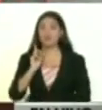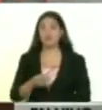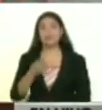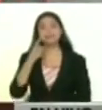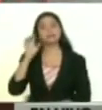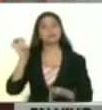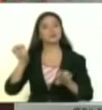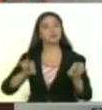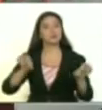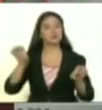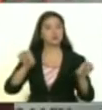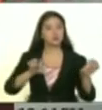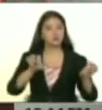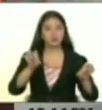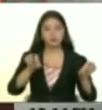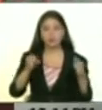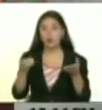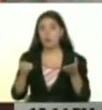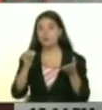estudiar nuevamente